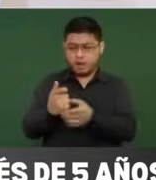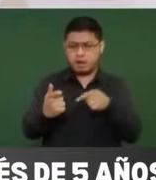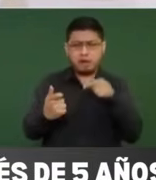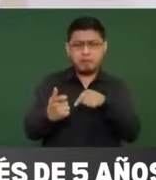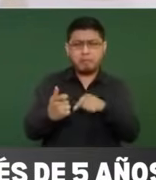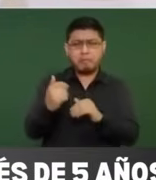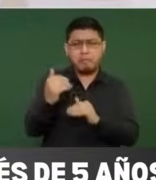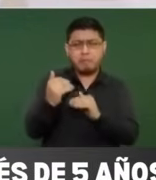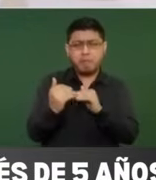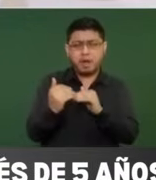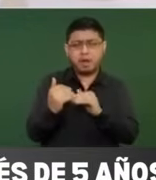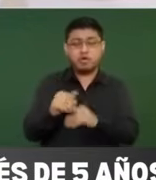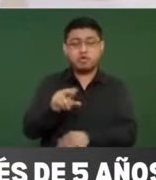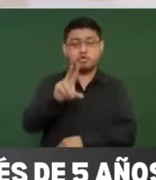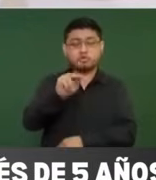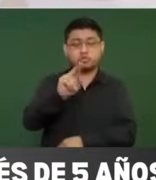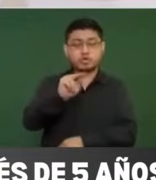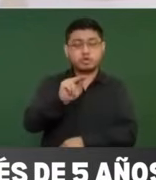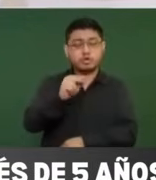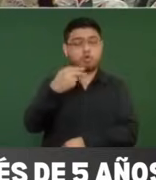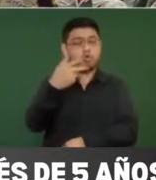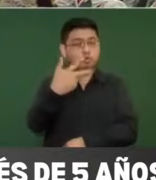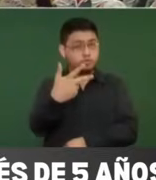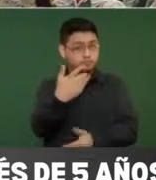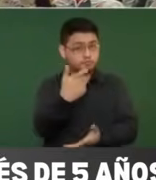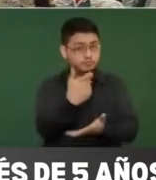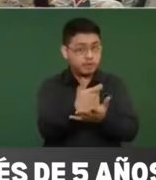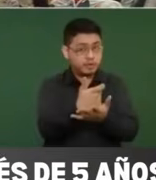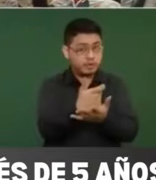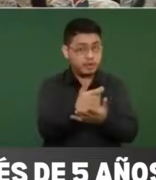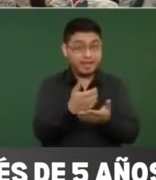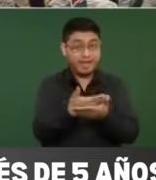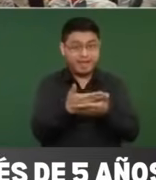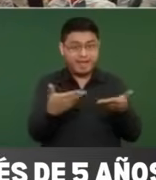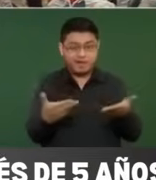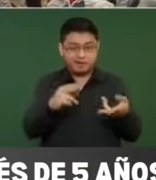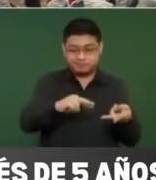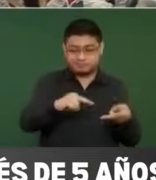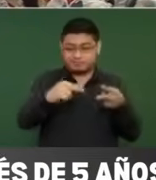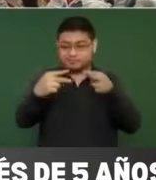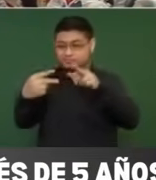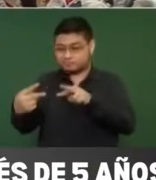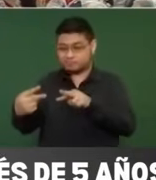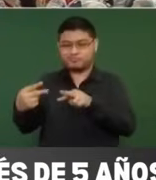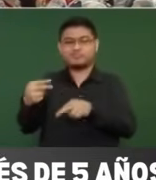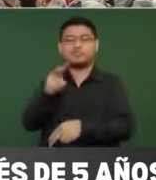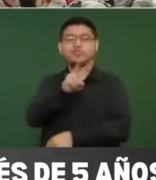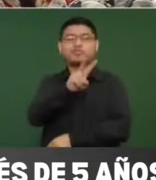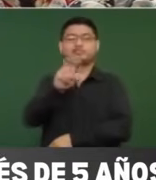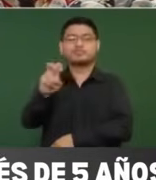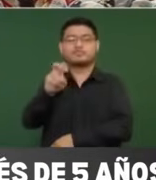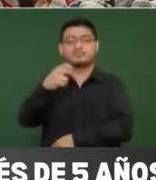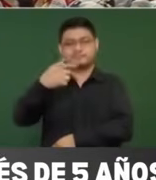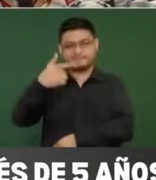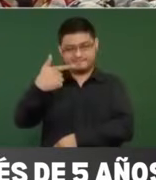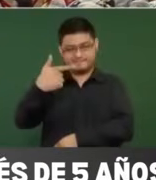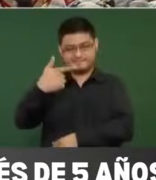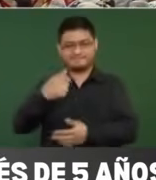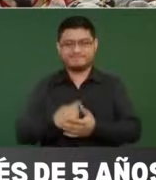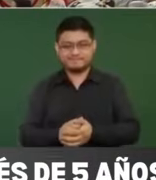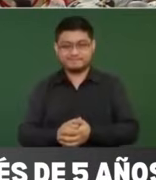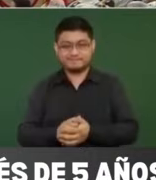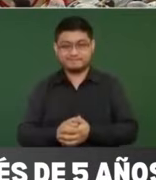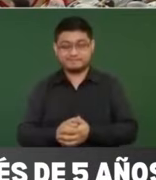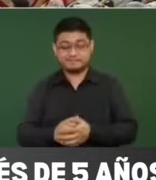era de 88 pesos al día, ahora es de 207. Y en la frontera